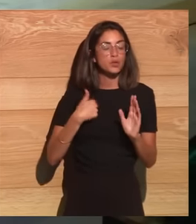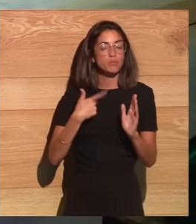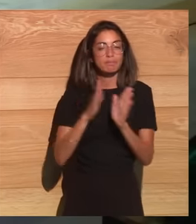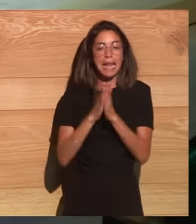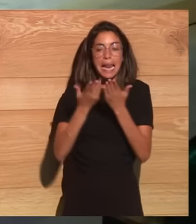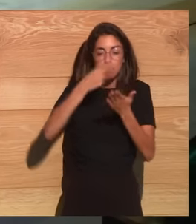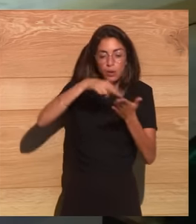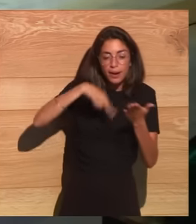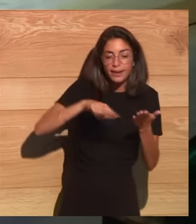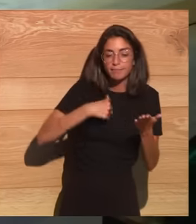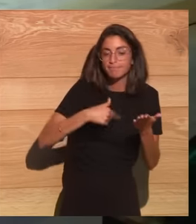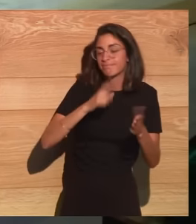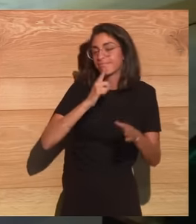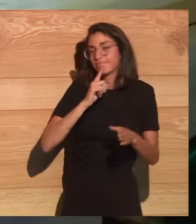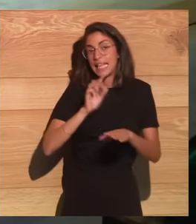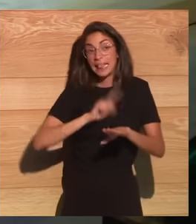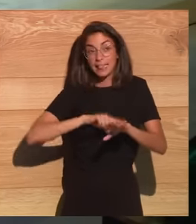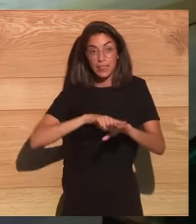tiempo, ¿no?